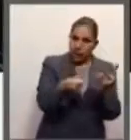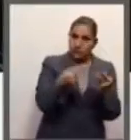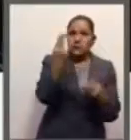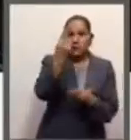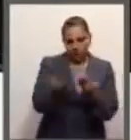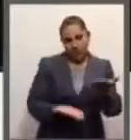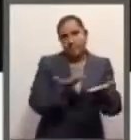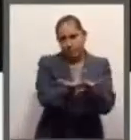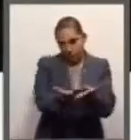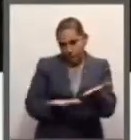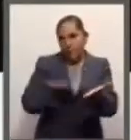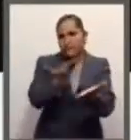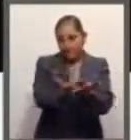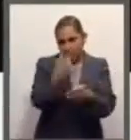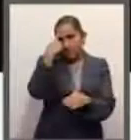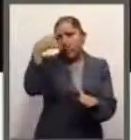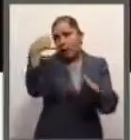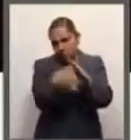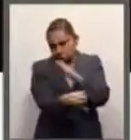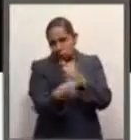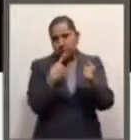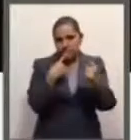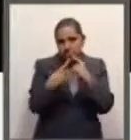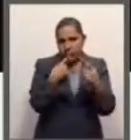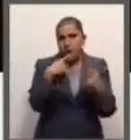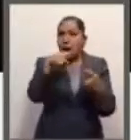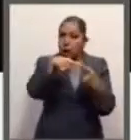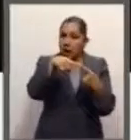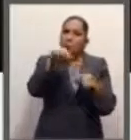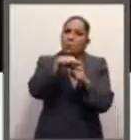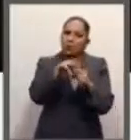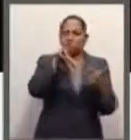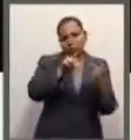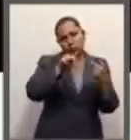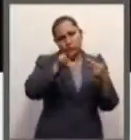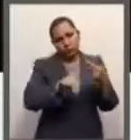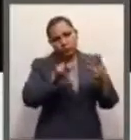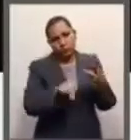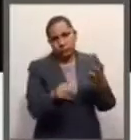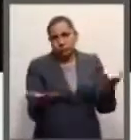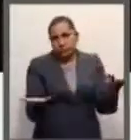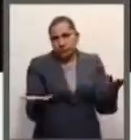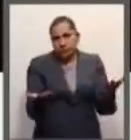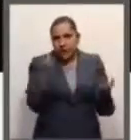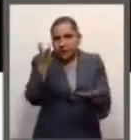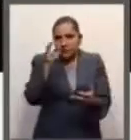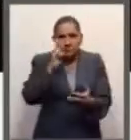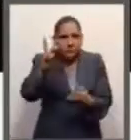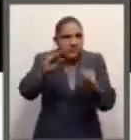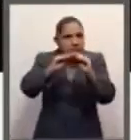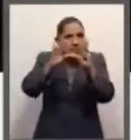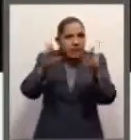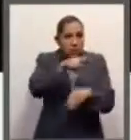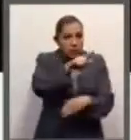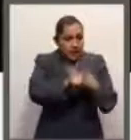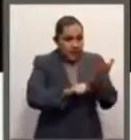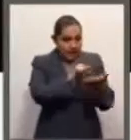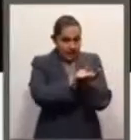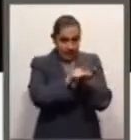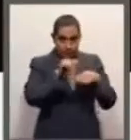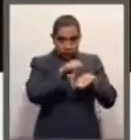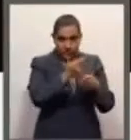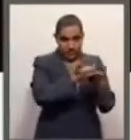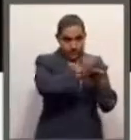en contra. Porque estaba claro que no estaban a favor de lo que marcaba la ley de